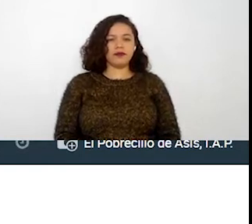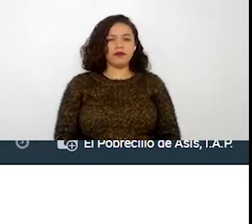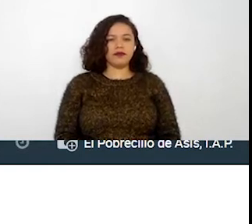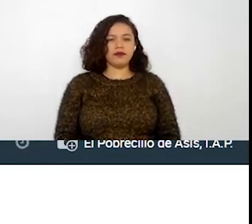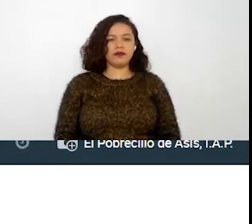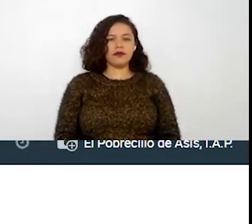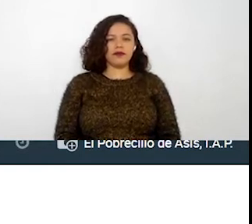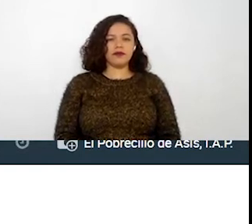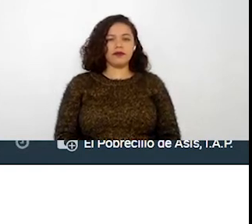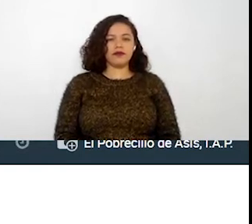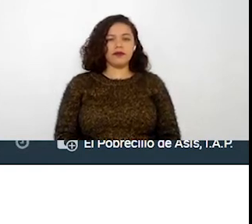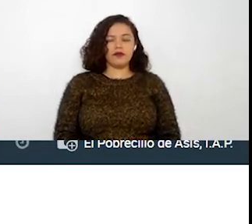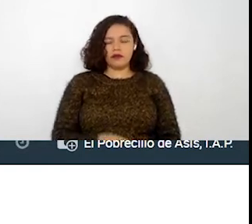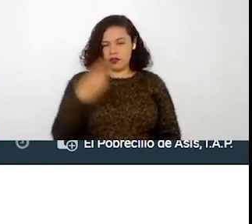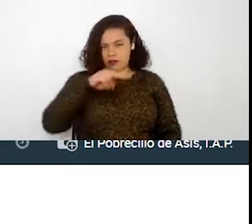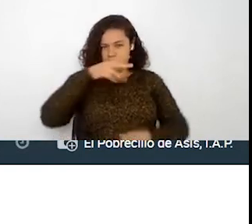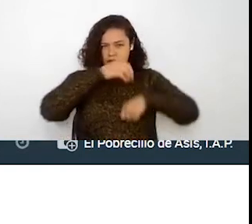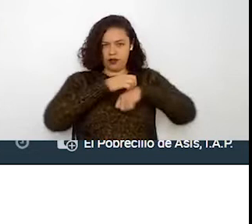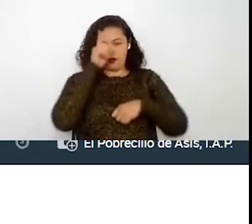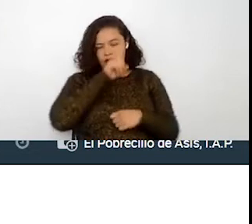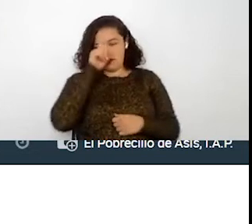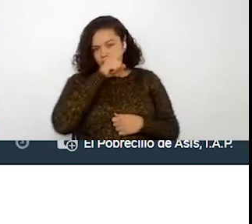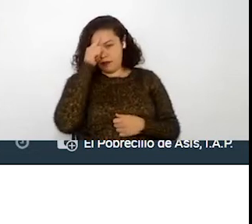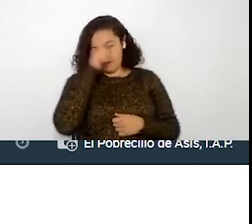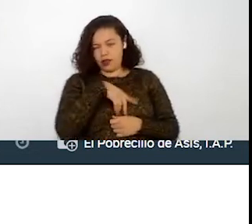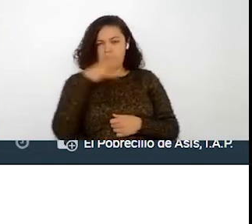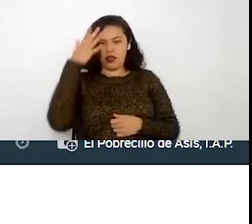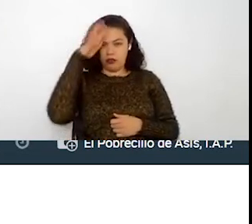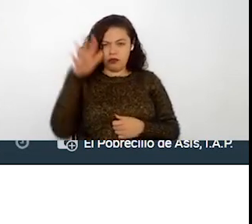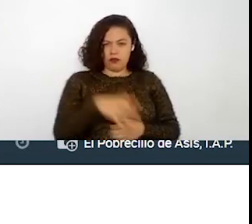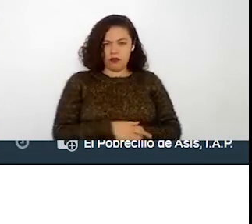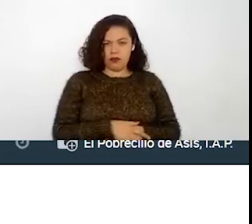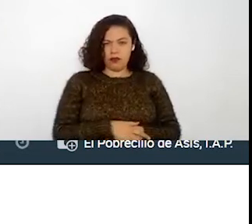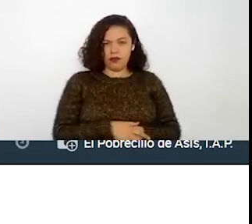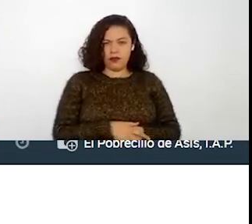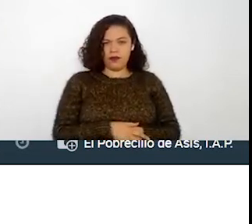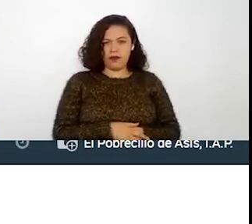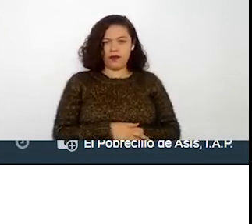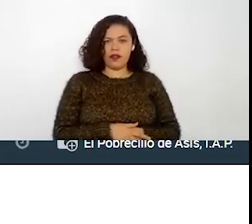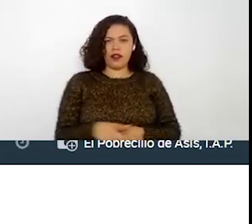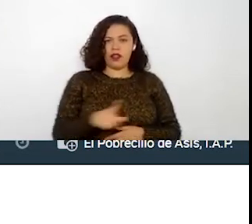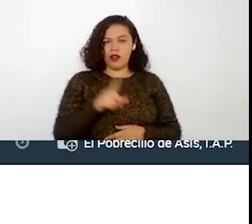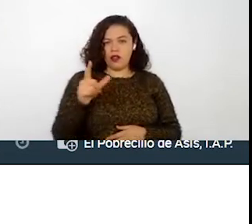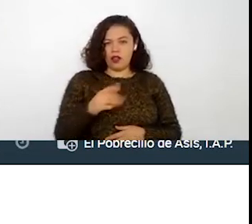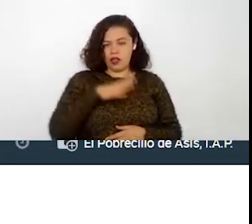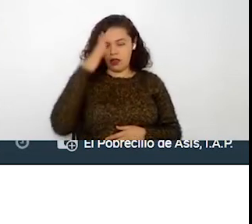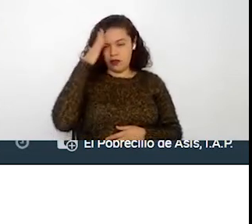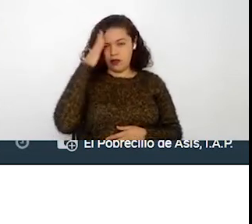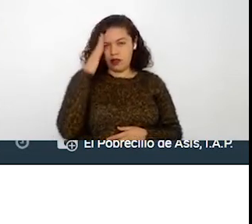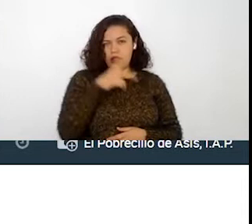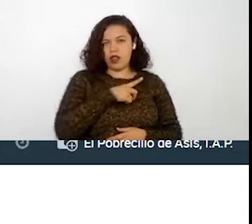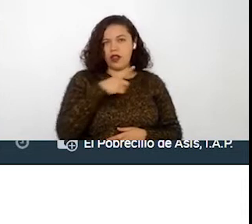detenemos este nombre que es orientación para la madurez sí Recuerden que este título debe